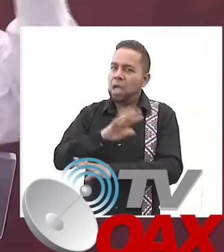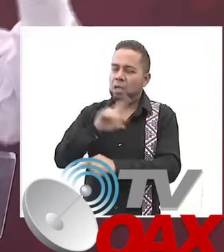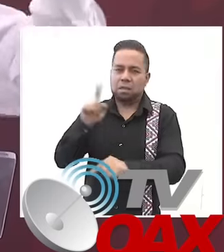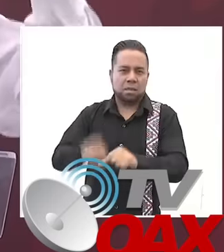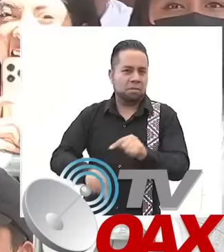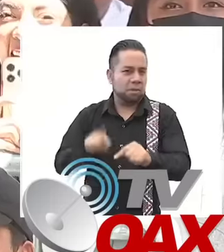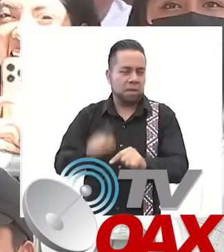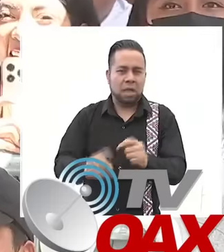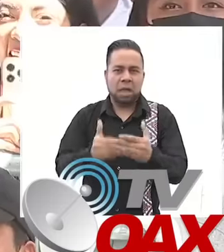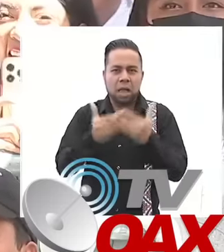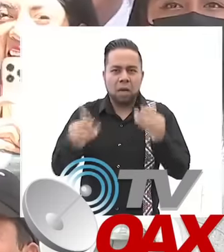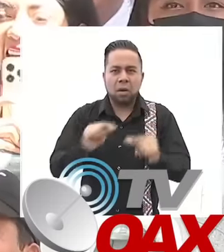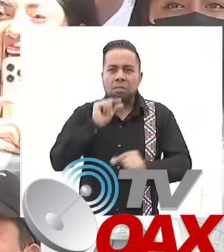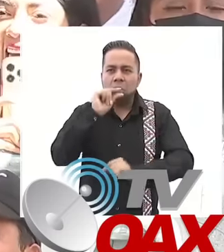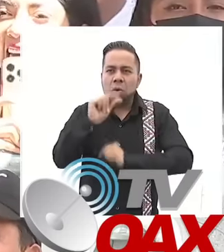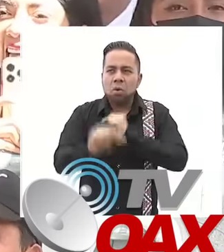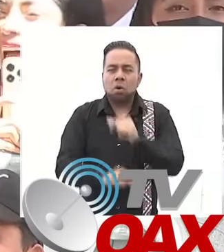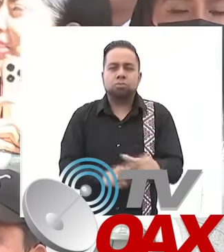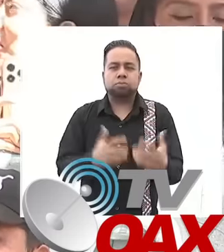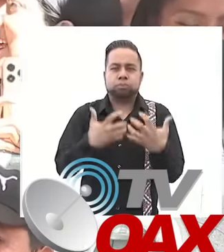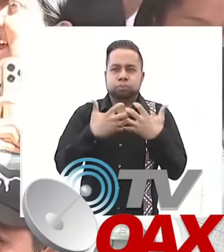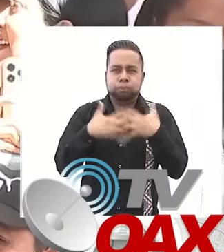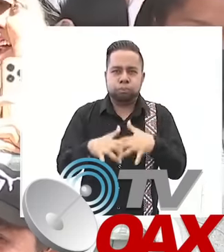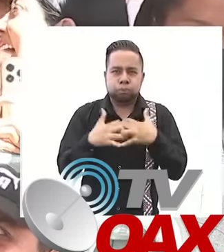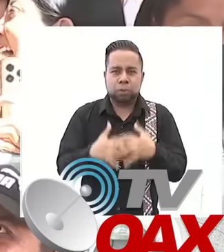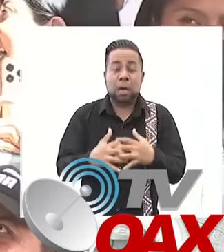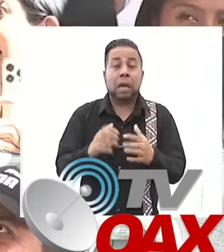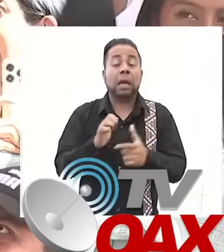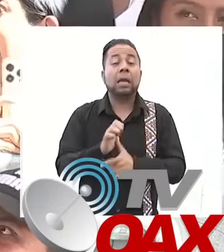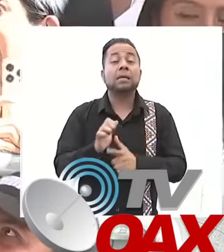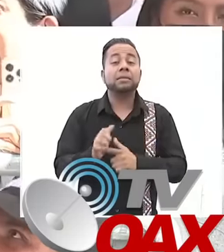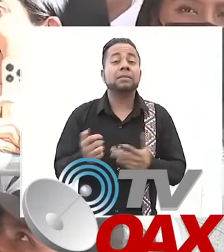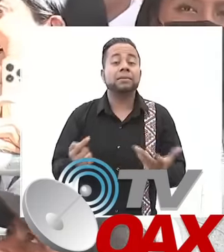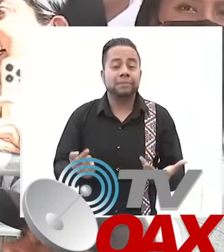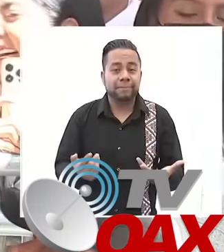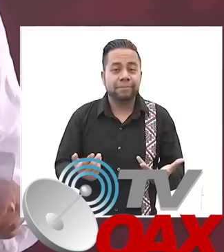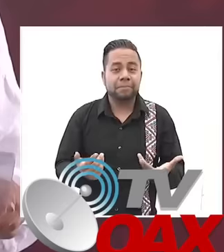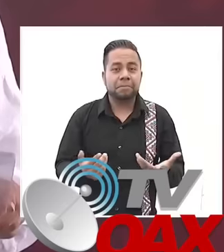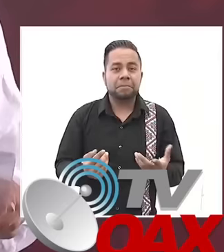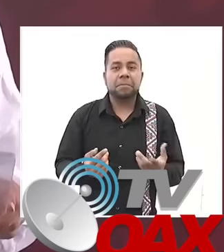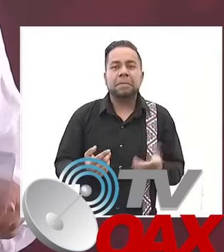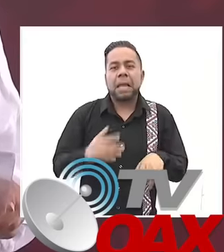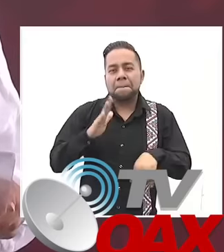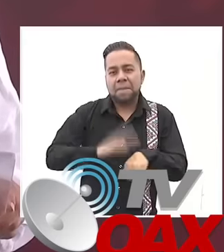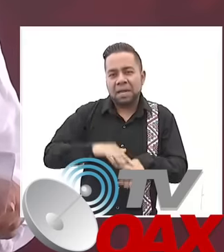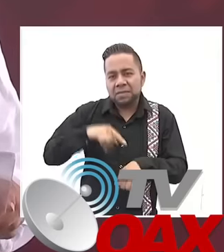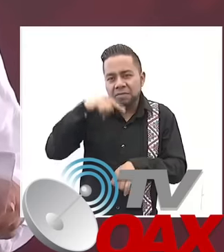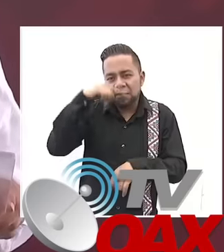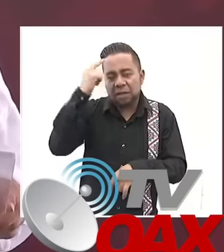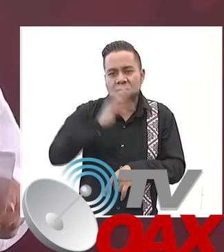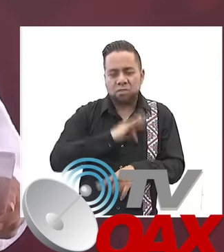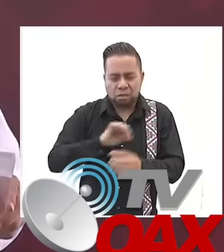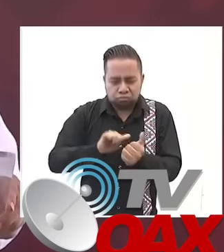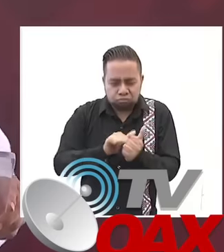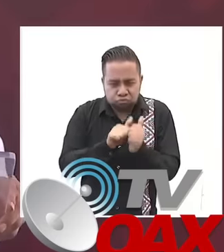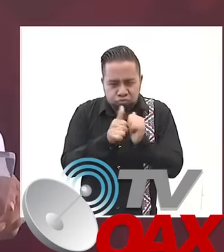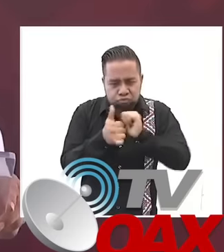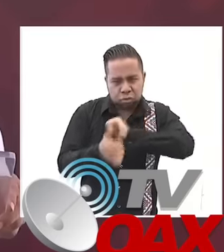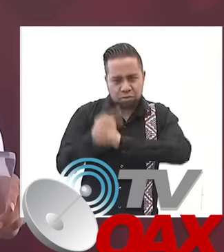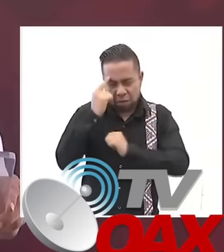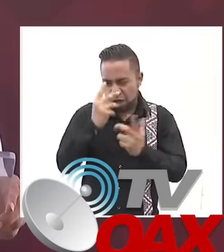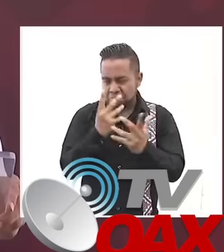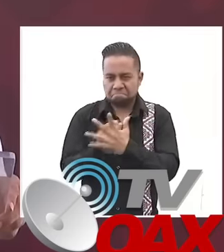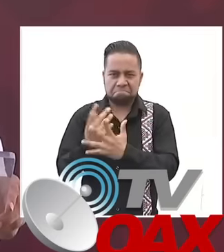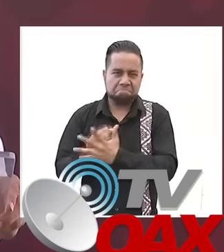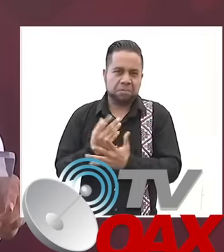y ya ahora está caminando. Entonces va a ser relativamente más fácil para quien